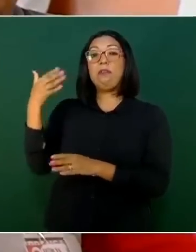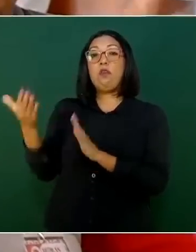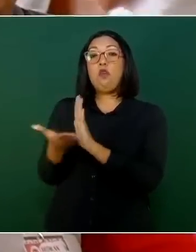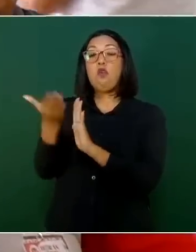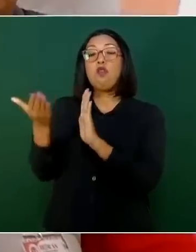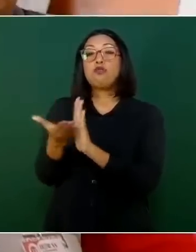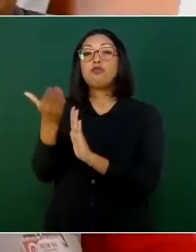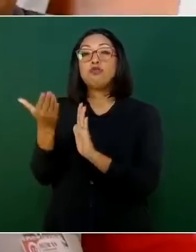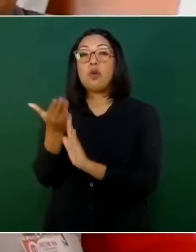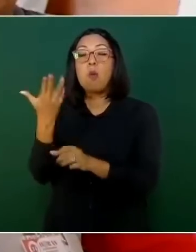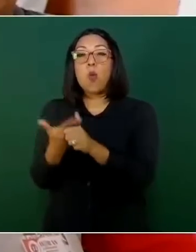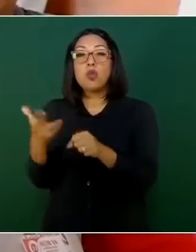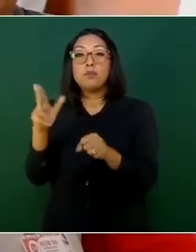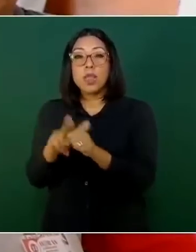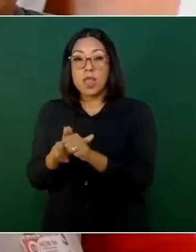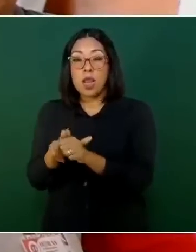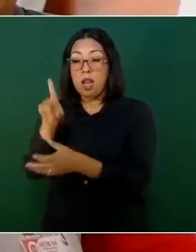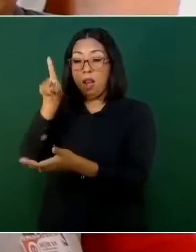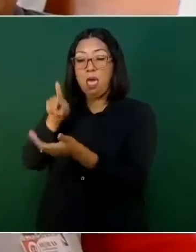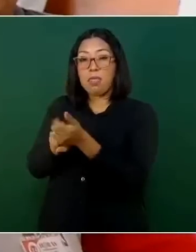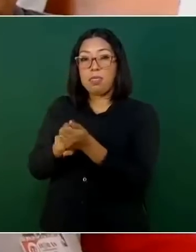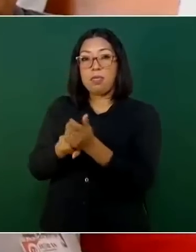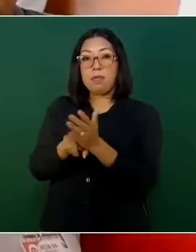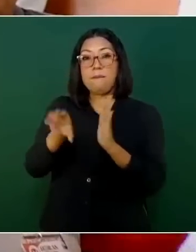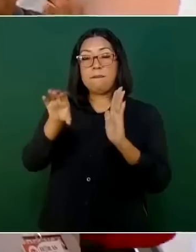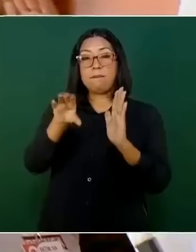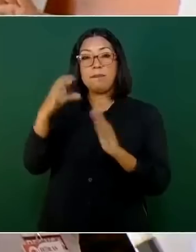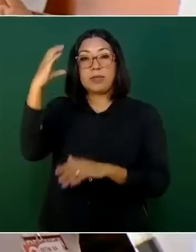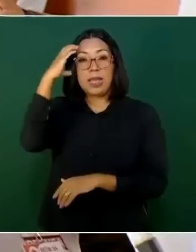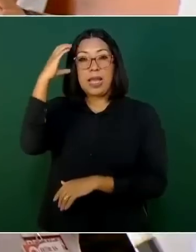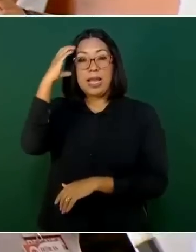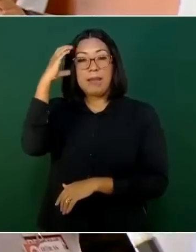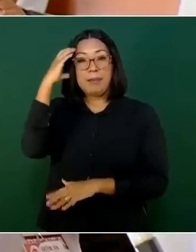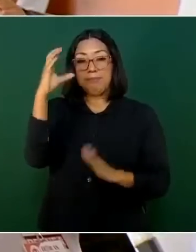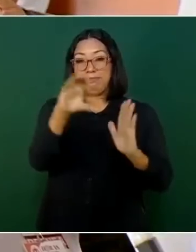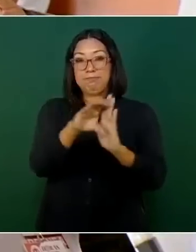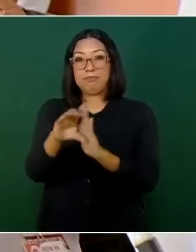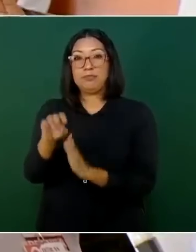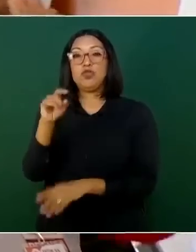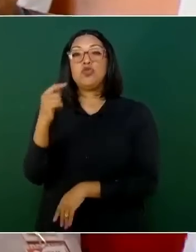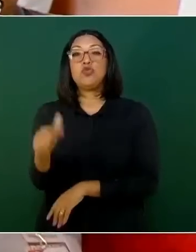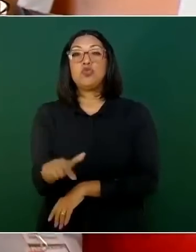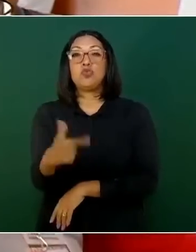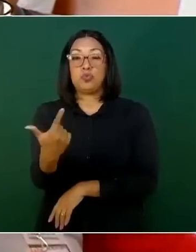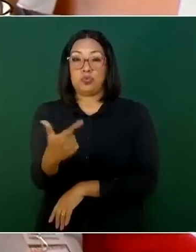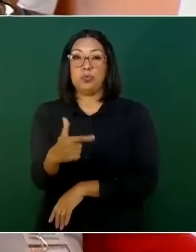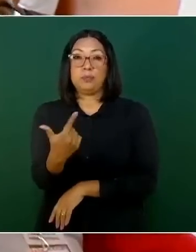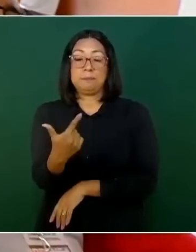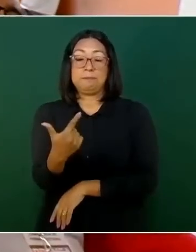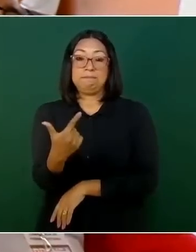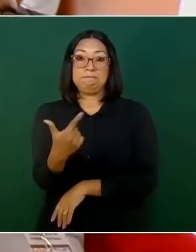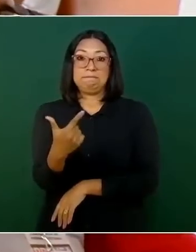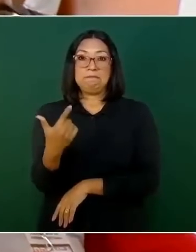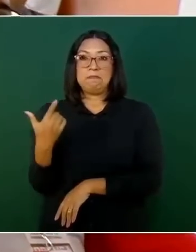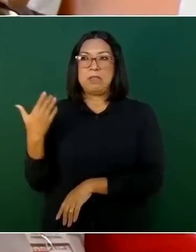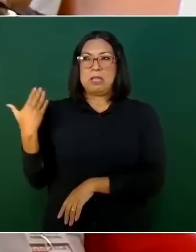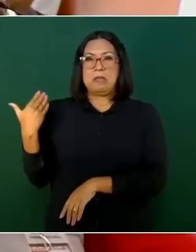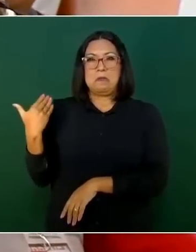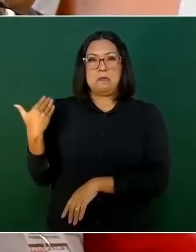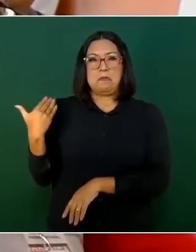presidente, fue lo que es ahora un hospital, fue una unidad de medicina